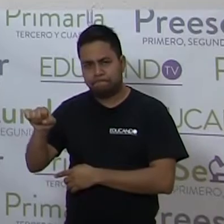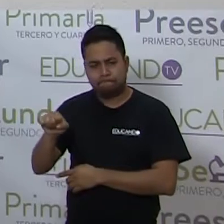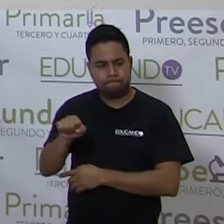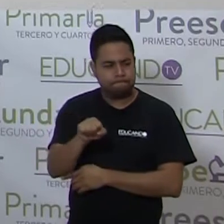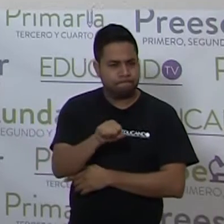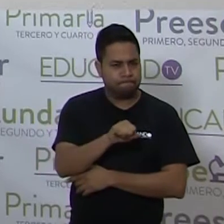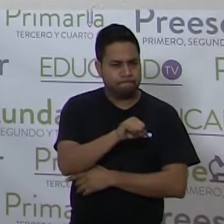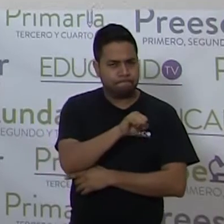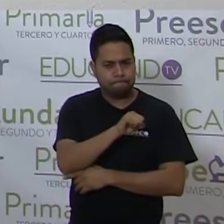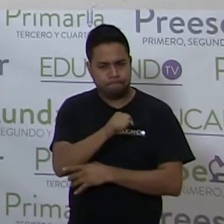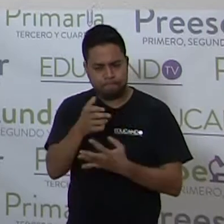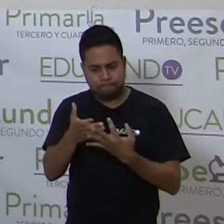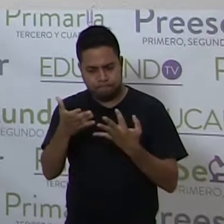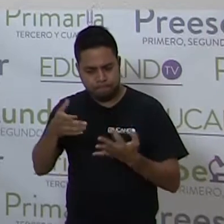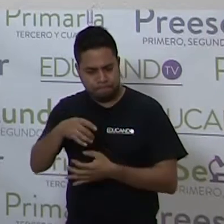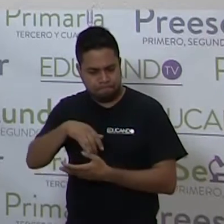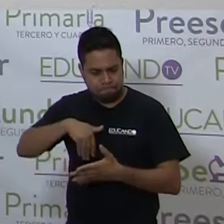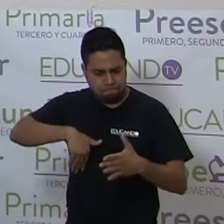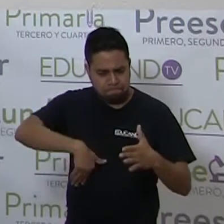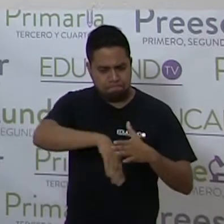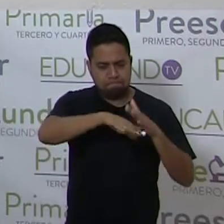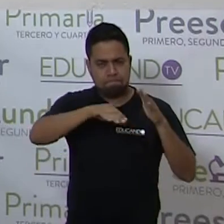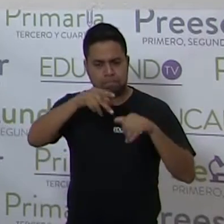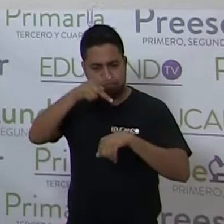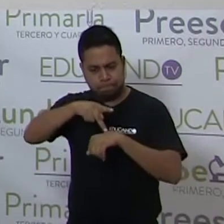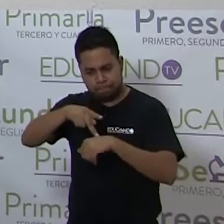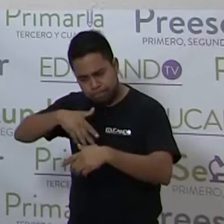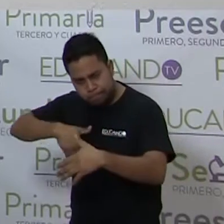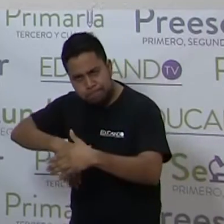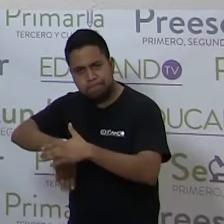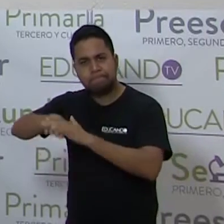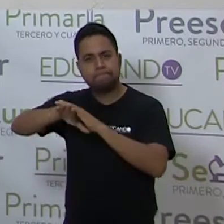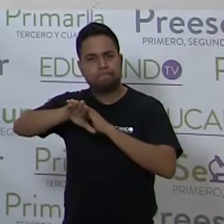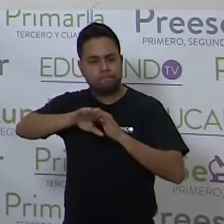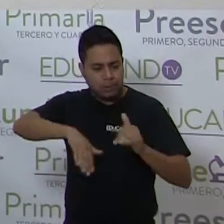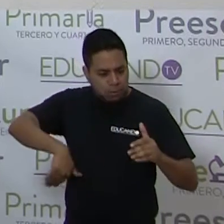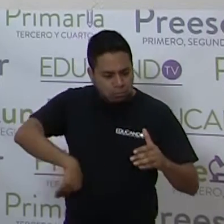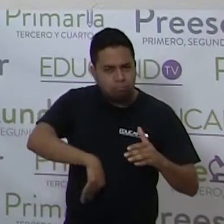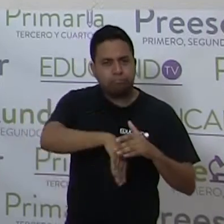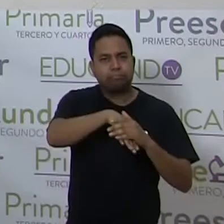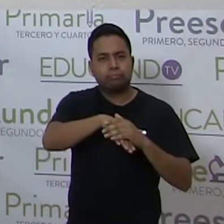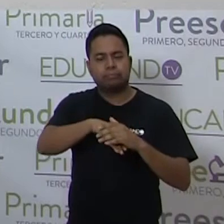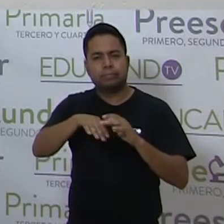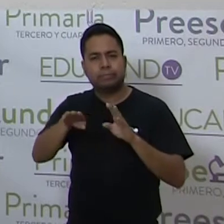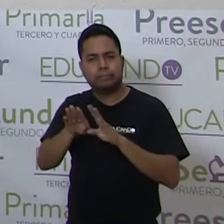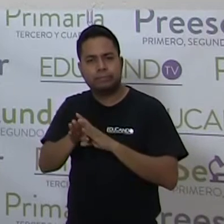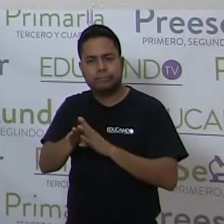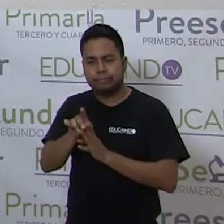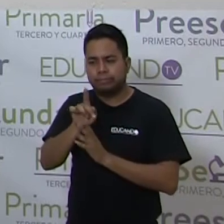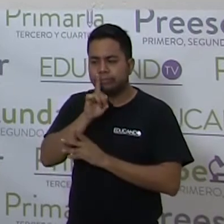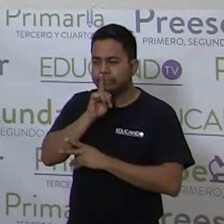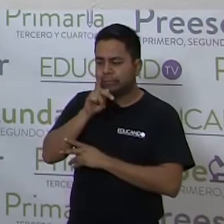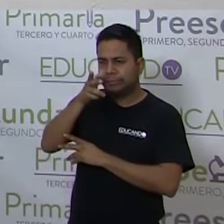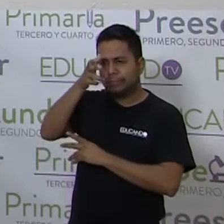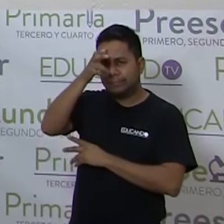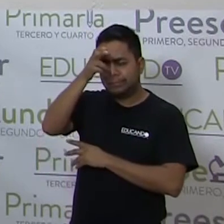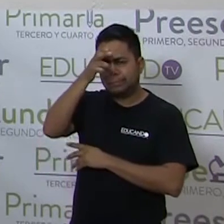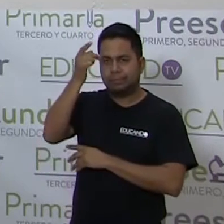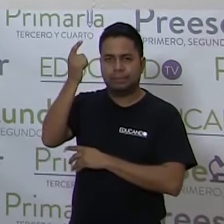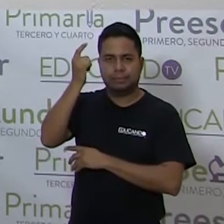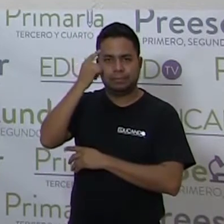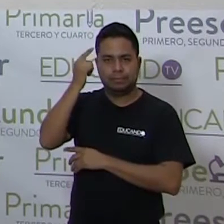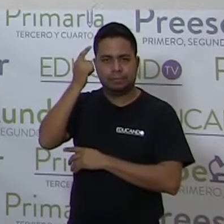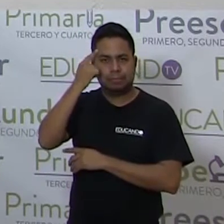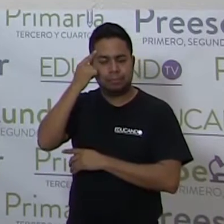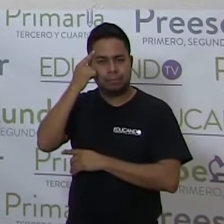los terrones del suelo o a las piedras del río pulidas y redondeadas. Su mente iba hilando